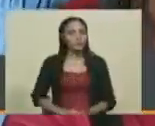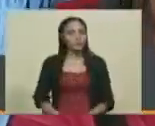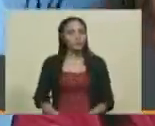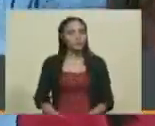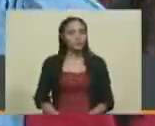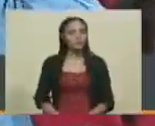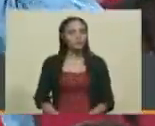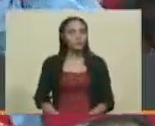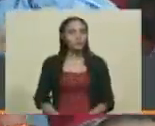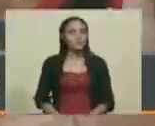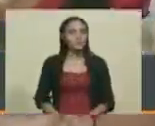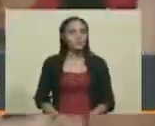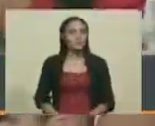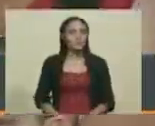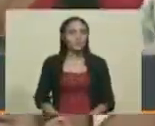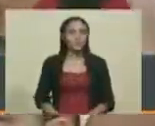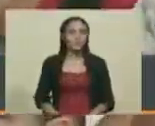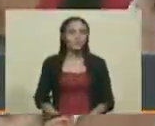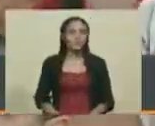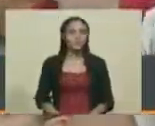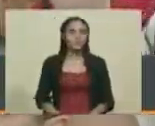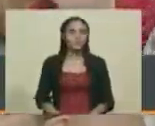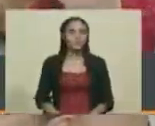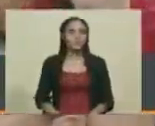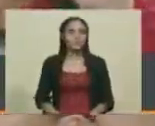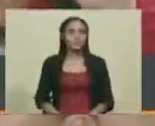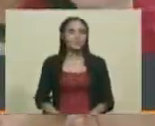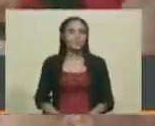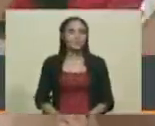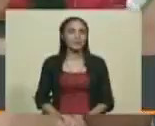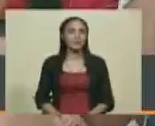la juventud profesional.